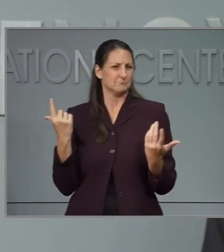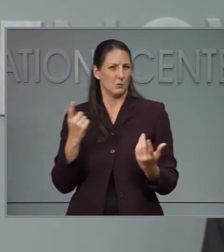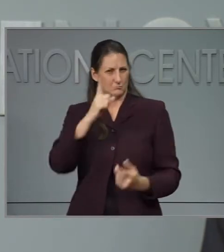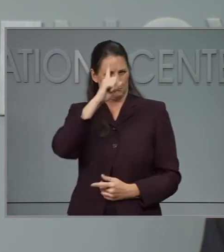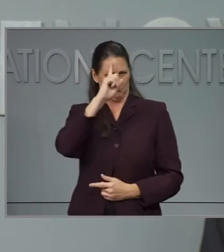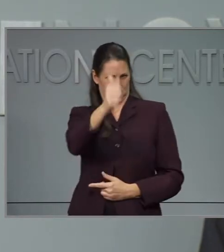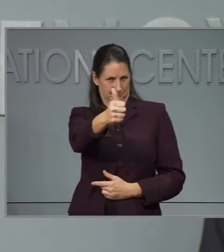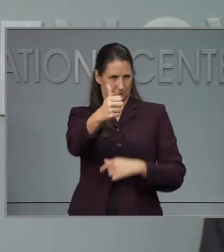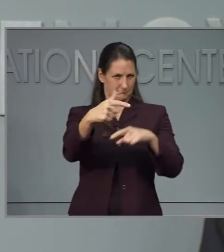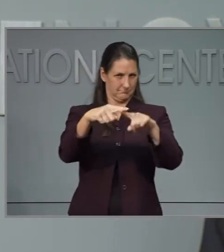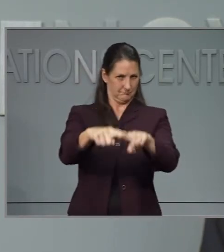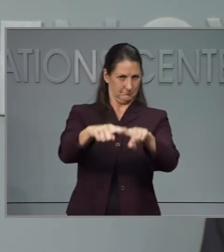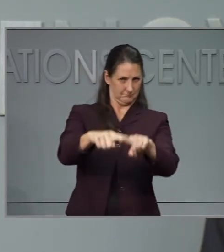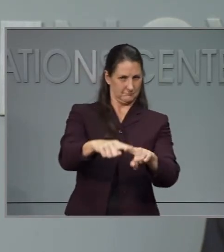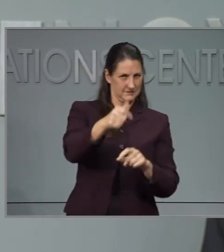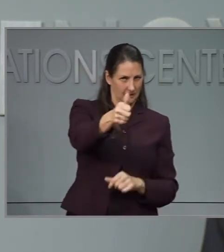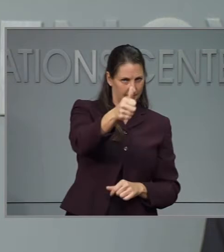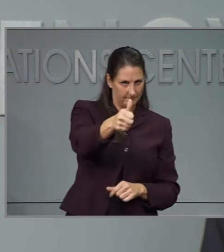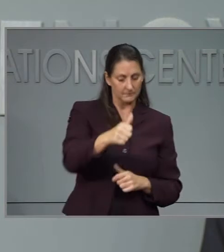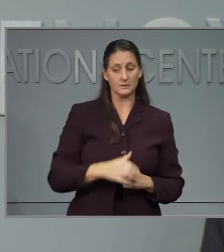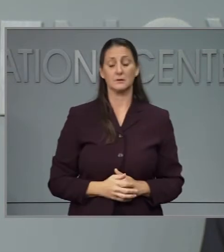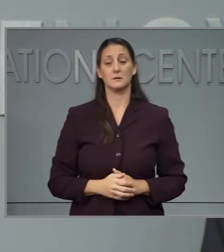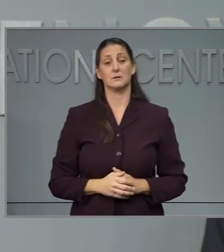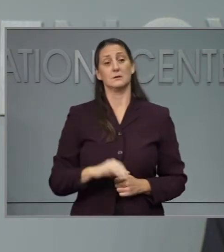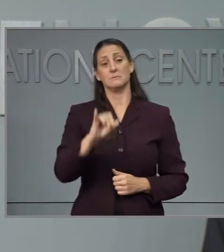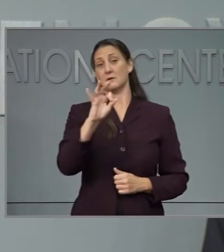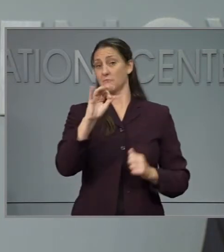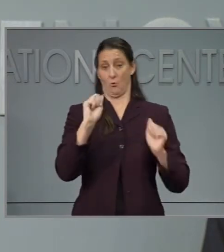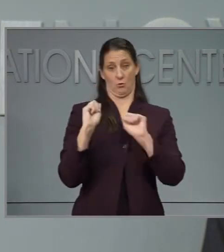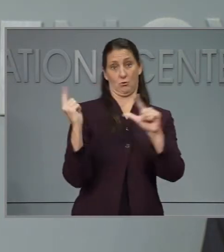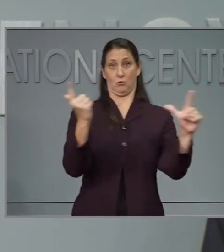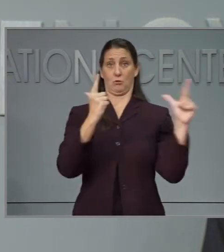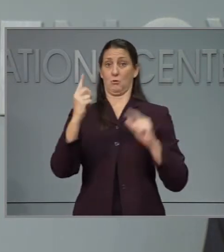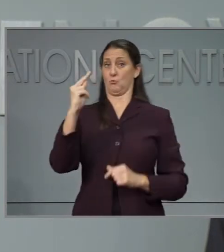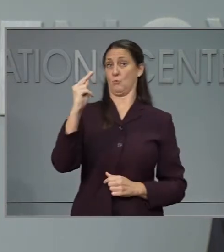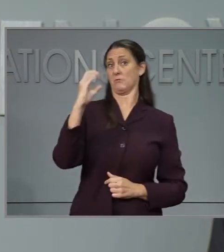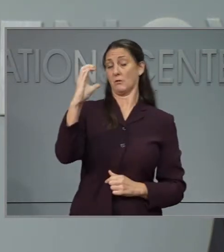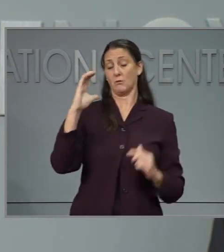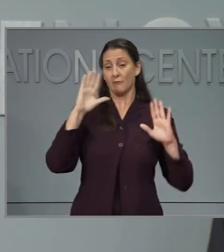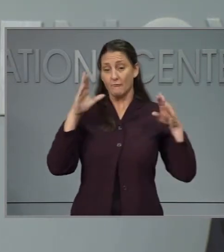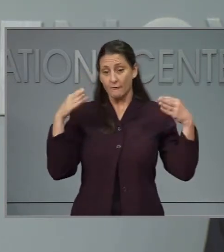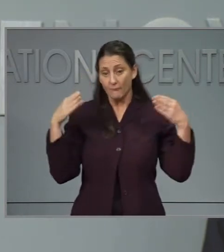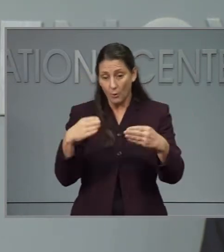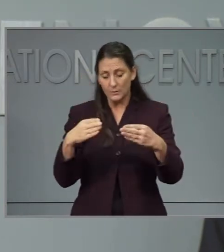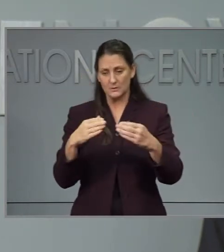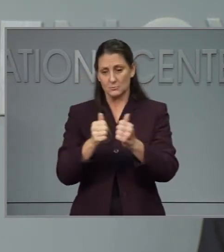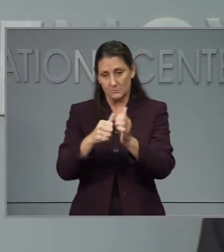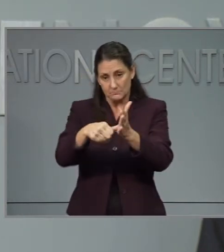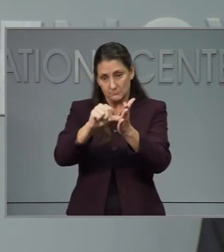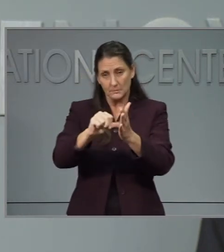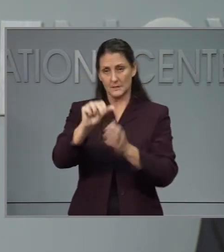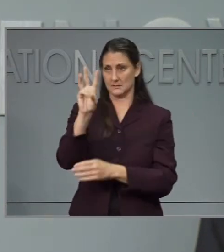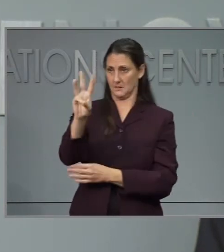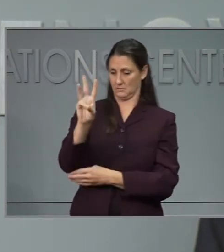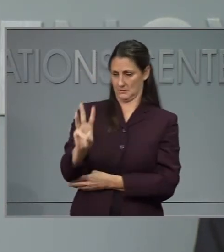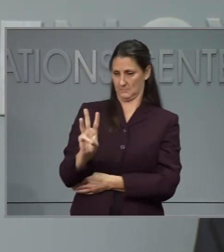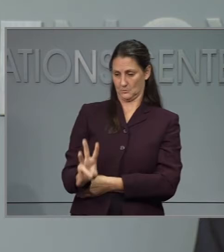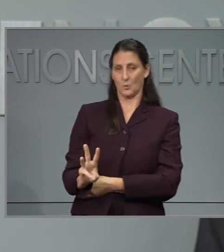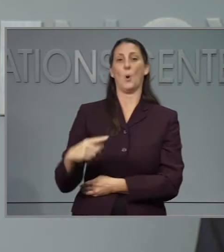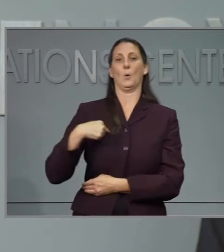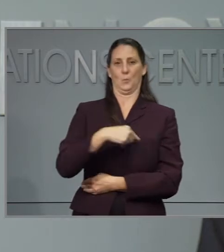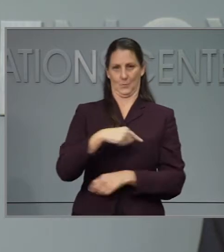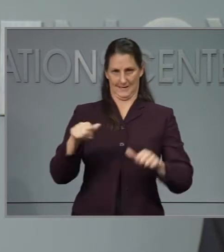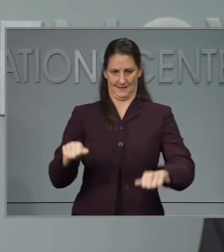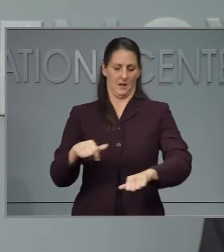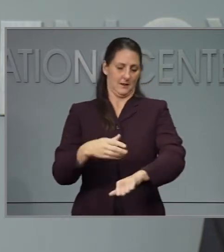por favor tomen las precauciones debidas. Si todos continuamos enfocándonos, como dijo el gobernador, en las 3 M's, podemos continuar